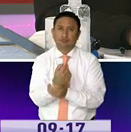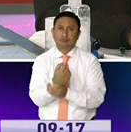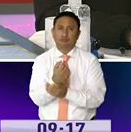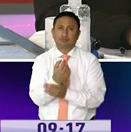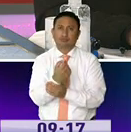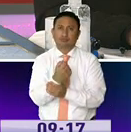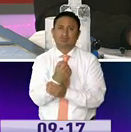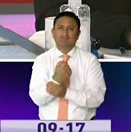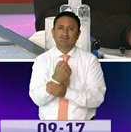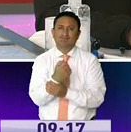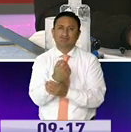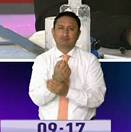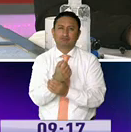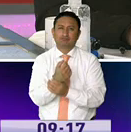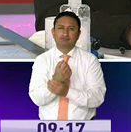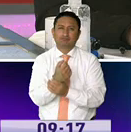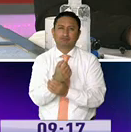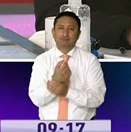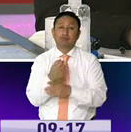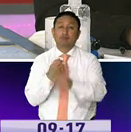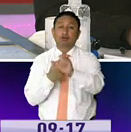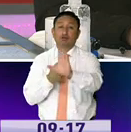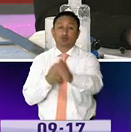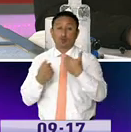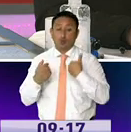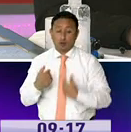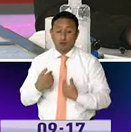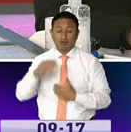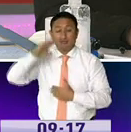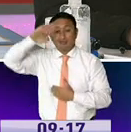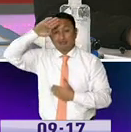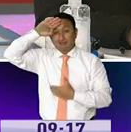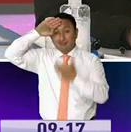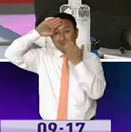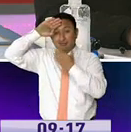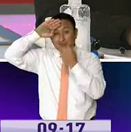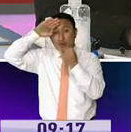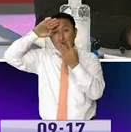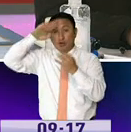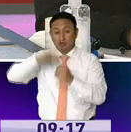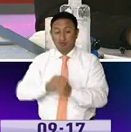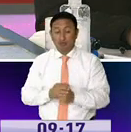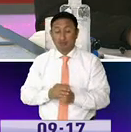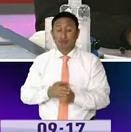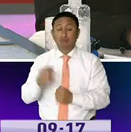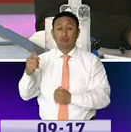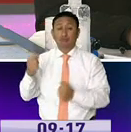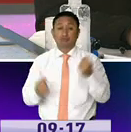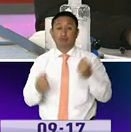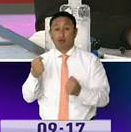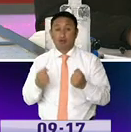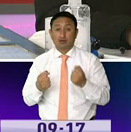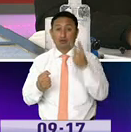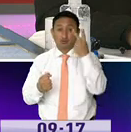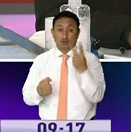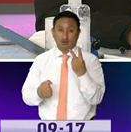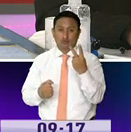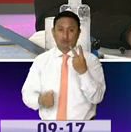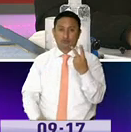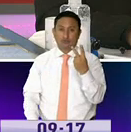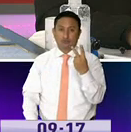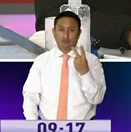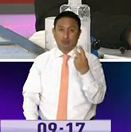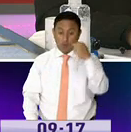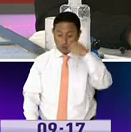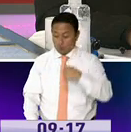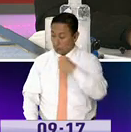verifica la temperatura corporal. Recordemos que en el vehículo solamente está autorizado dos personas